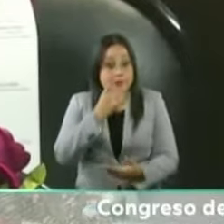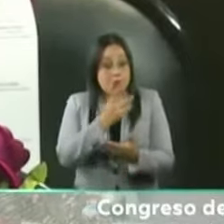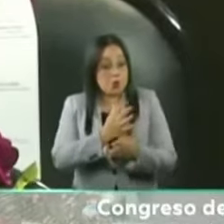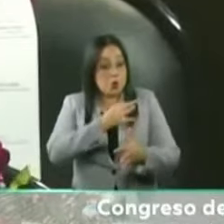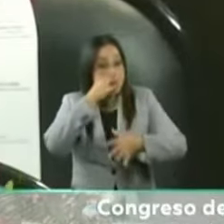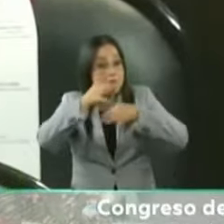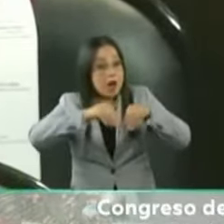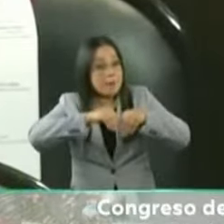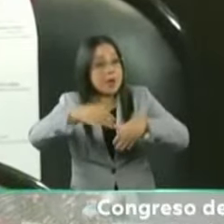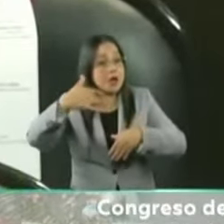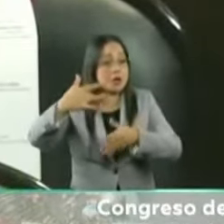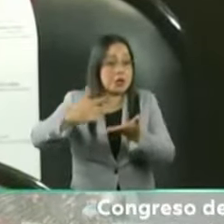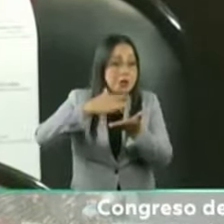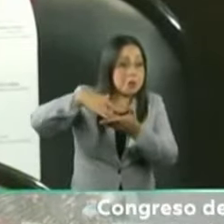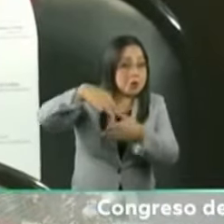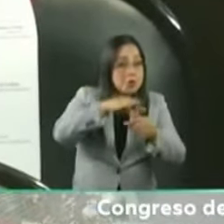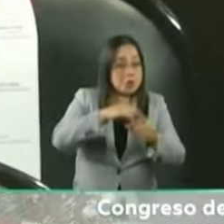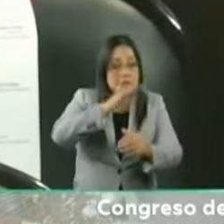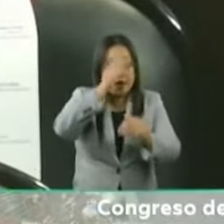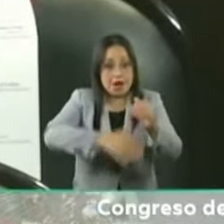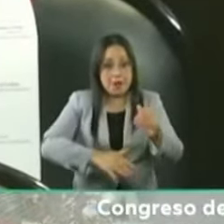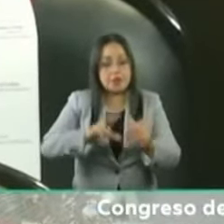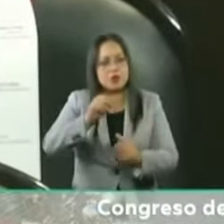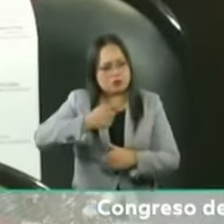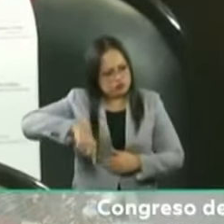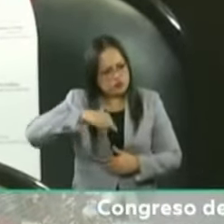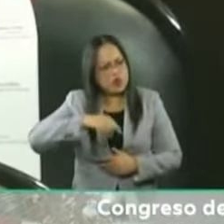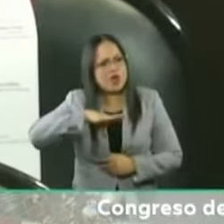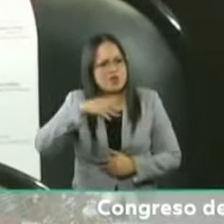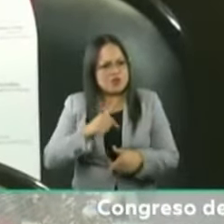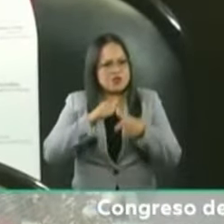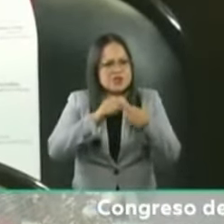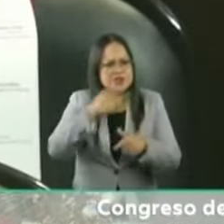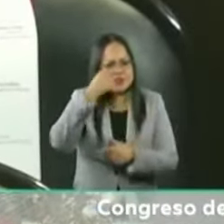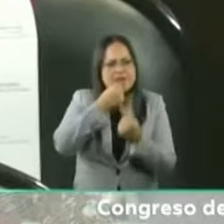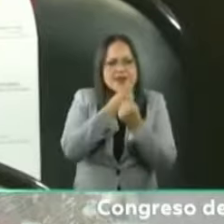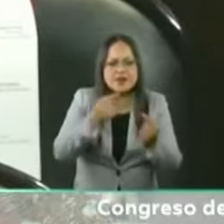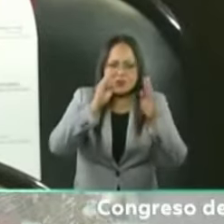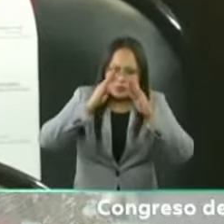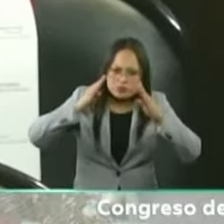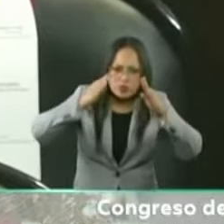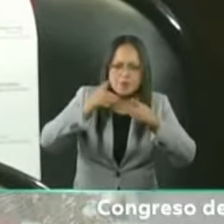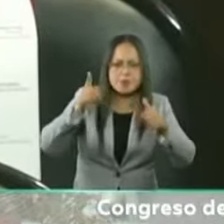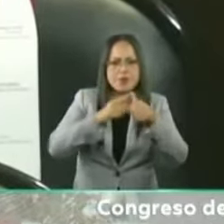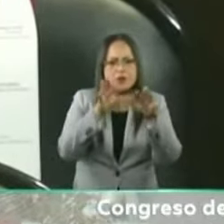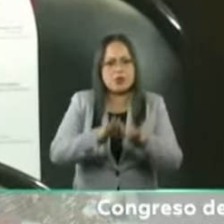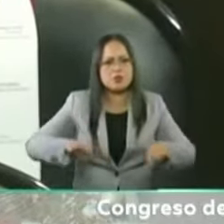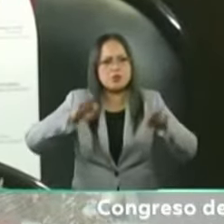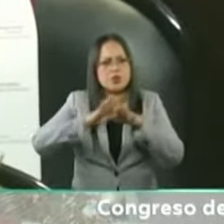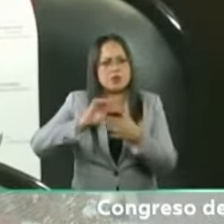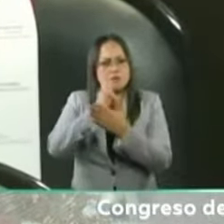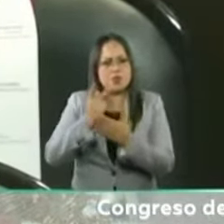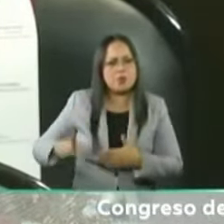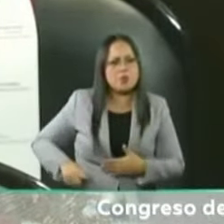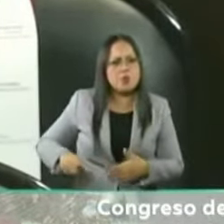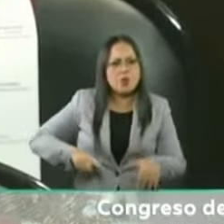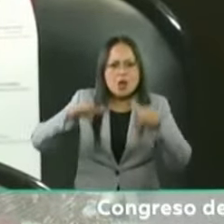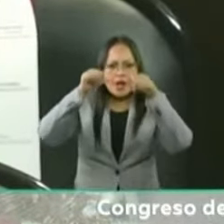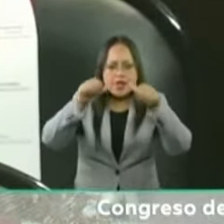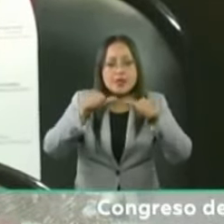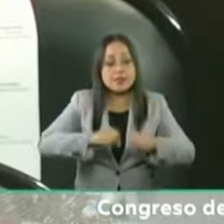Mexicanos, partirá hacia el Palacio Nacional, entrará en ese momento, Gaby, ya por la puerta